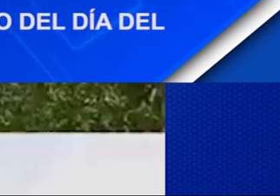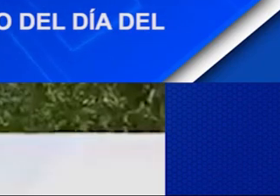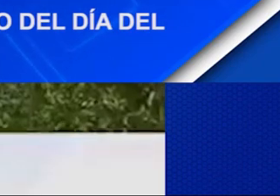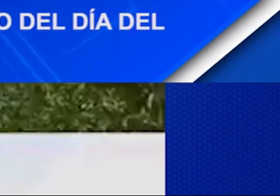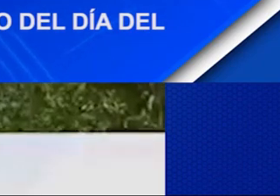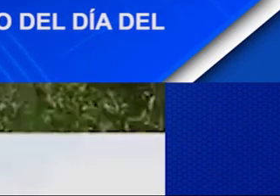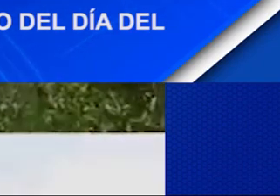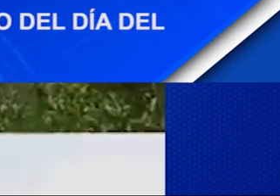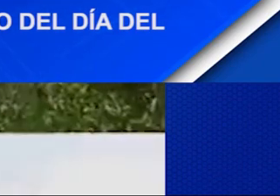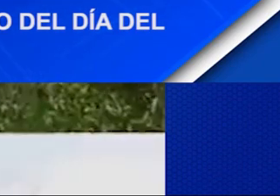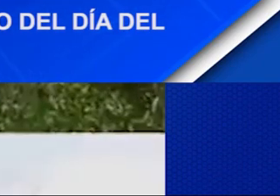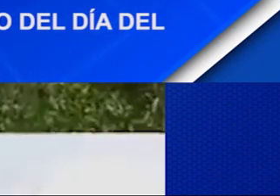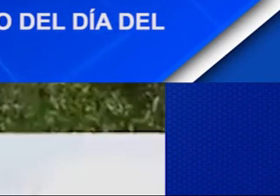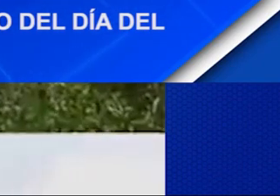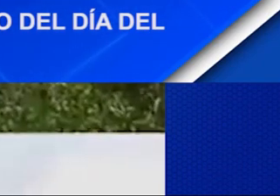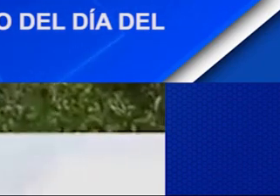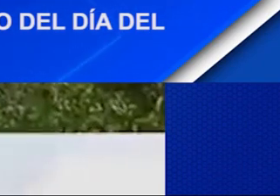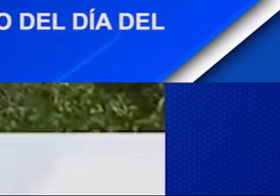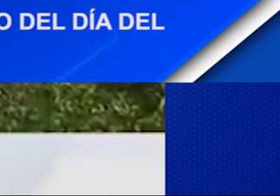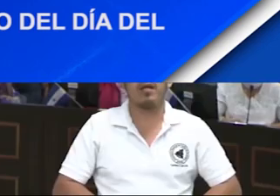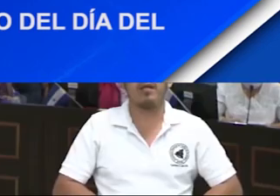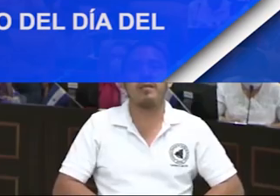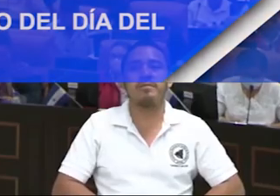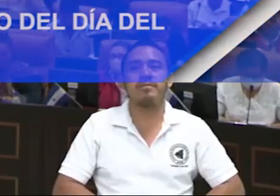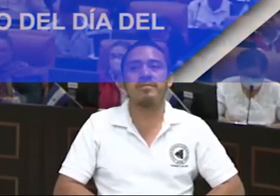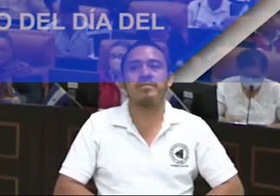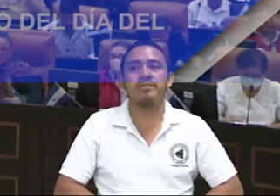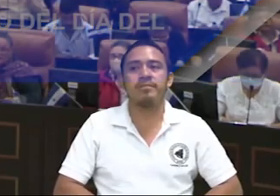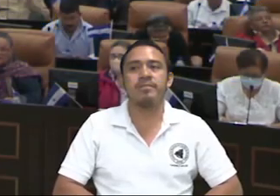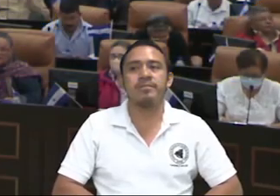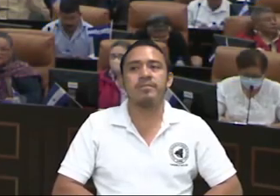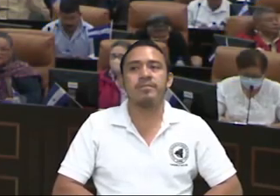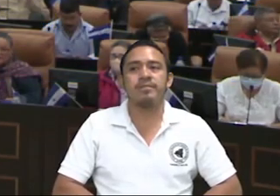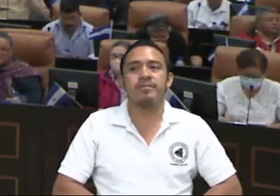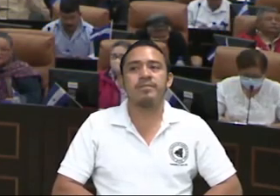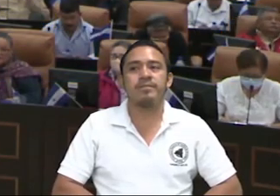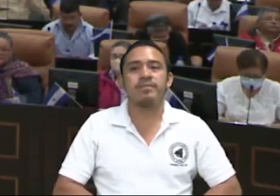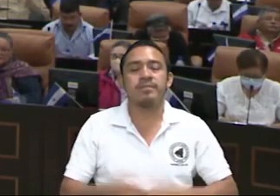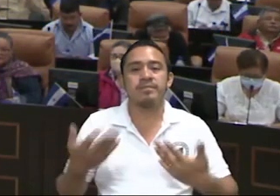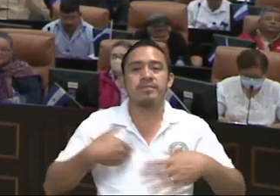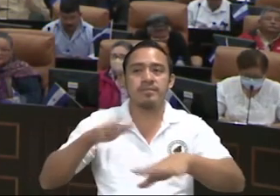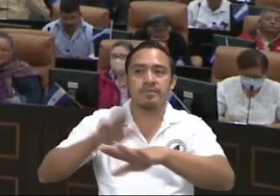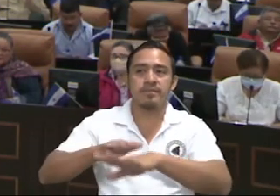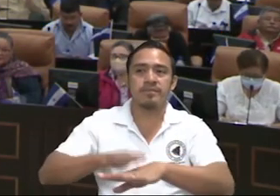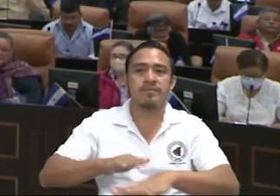Nacional del Cooperativismo en Nicaragua. Noticias 12, Darlene Téllez.